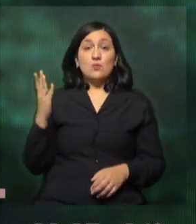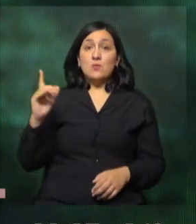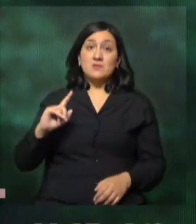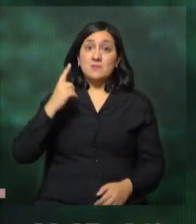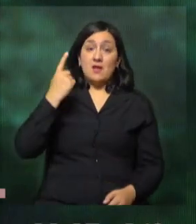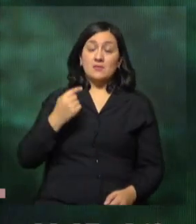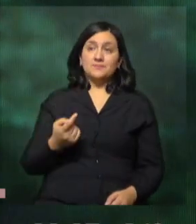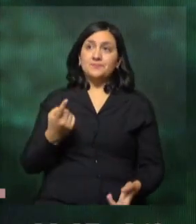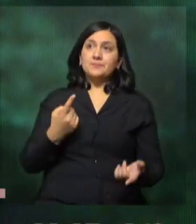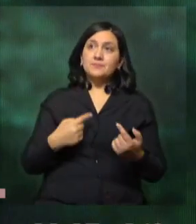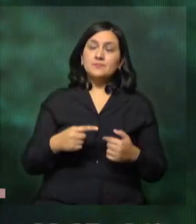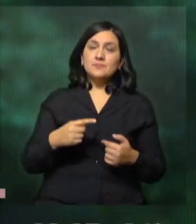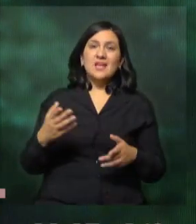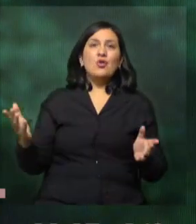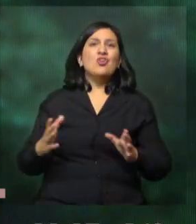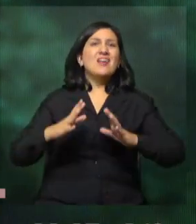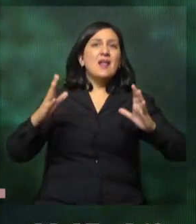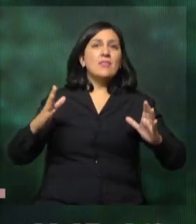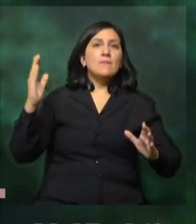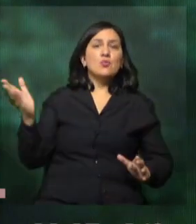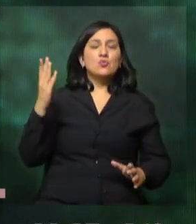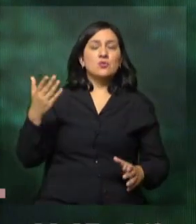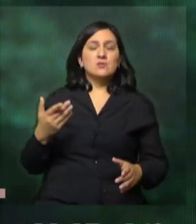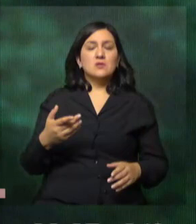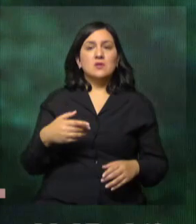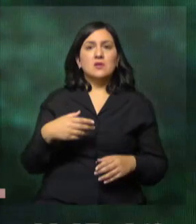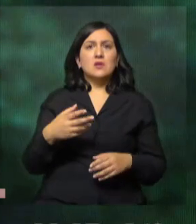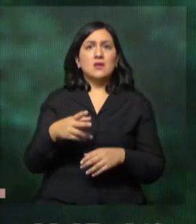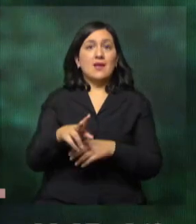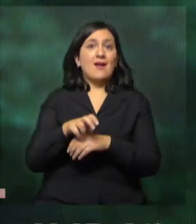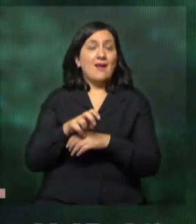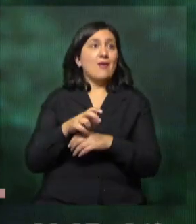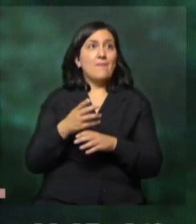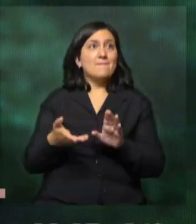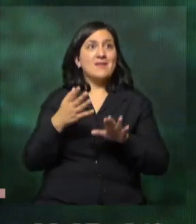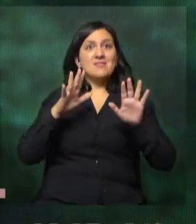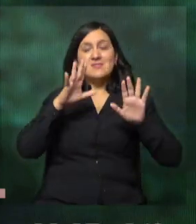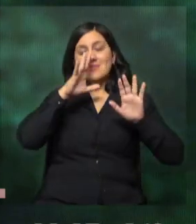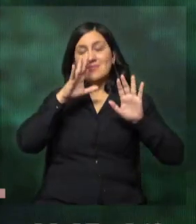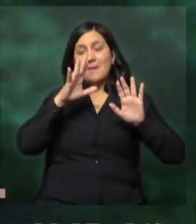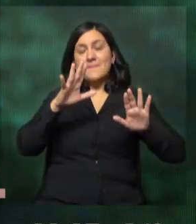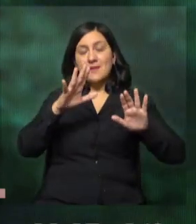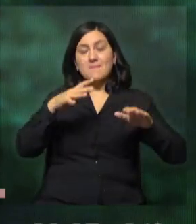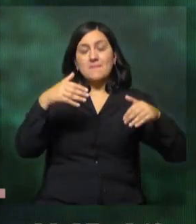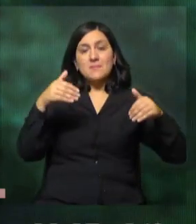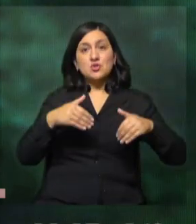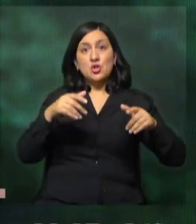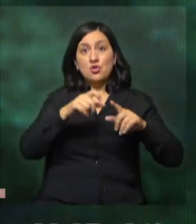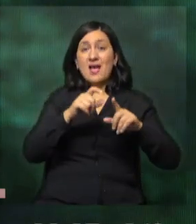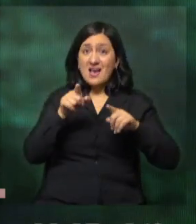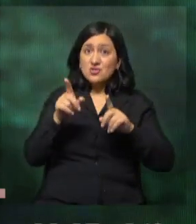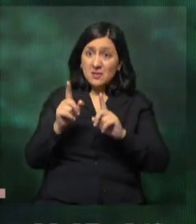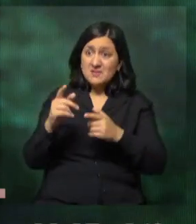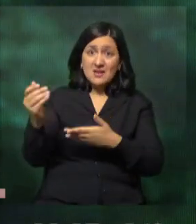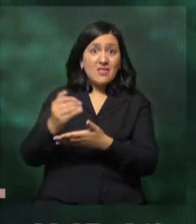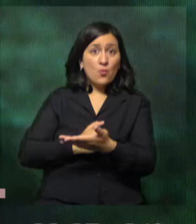Ahora, a los grandes productores, que ganaron más de 10 mil millones de dólares... el año pasado. Uh-huh. A esos también se le está